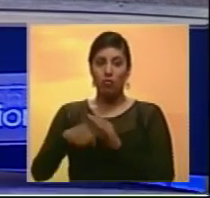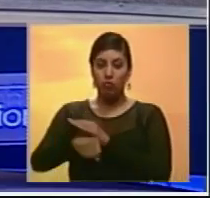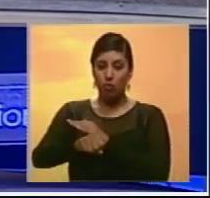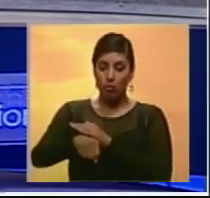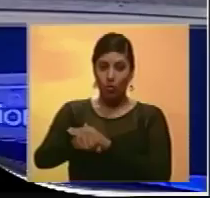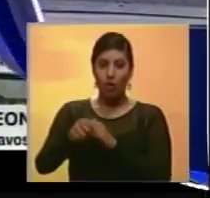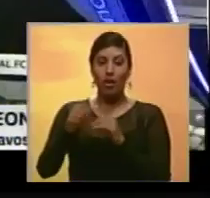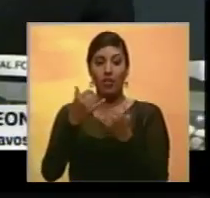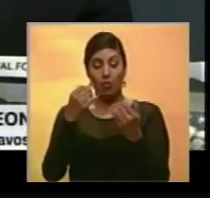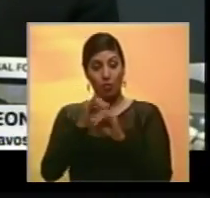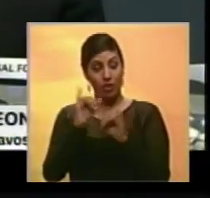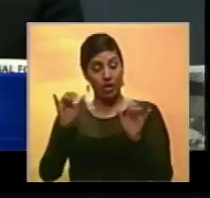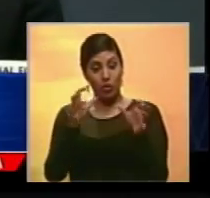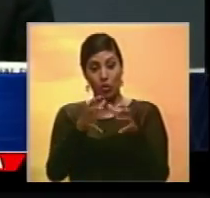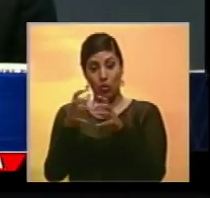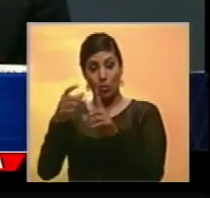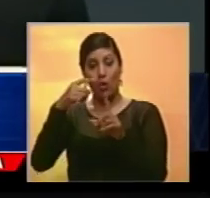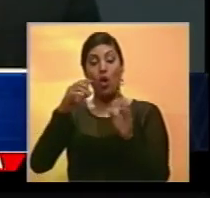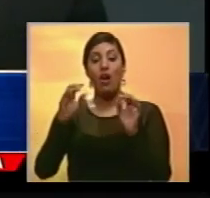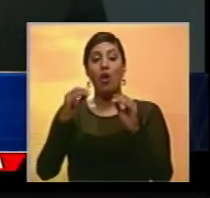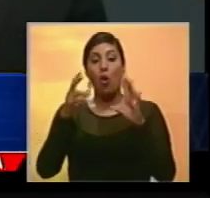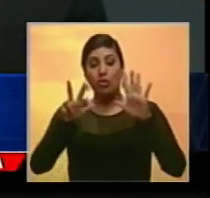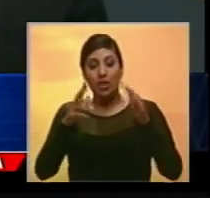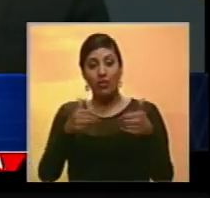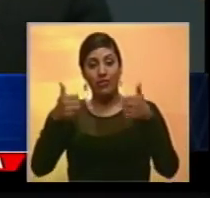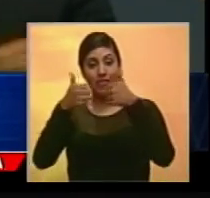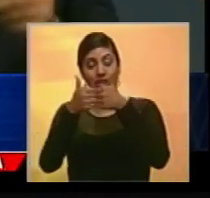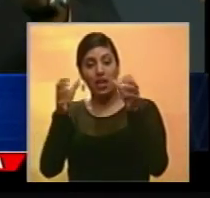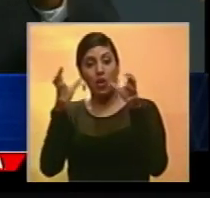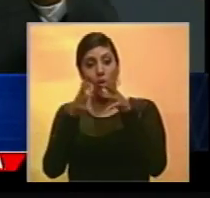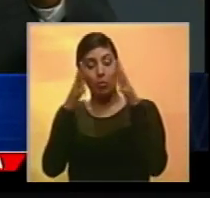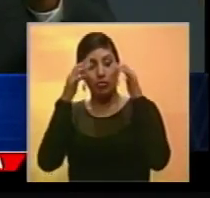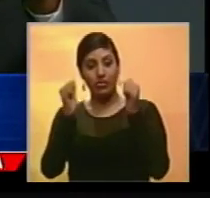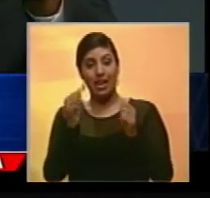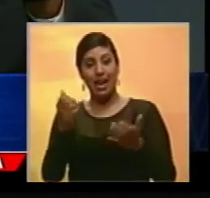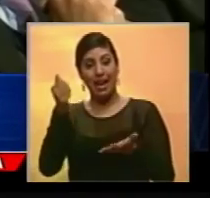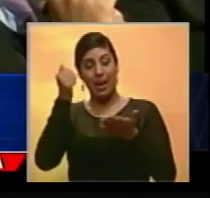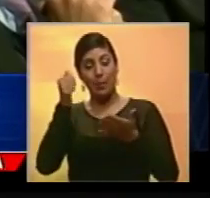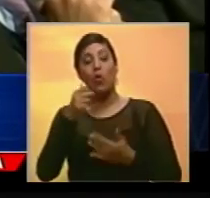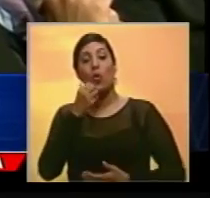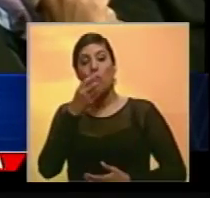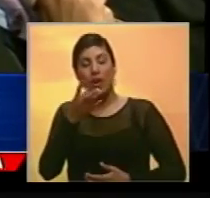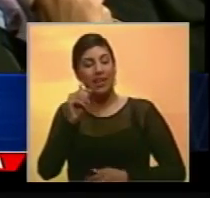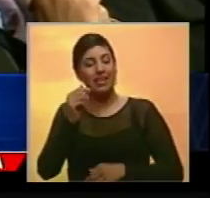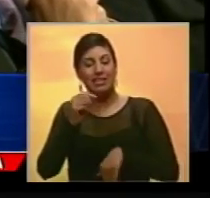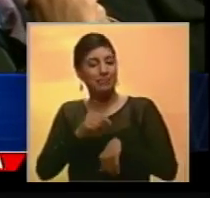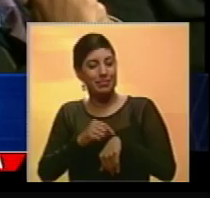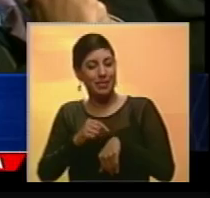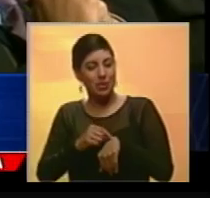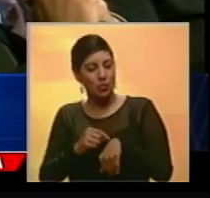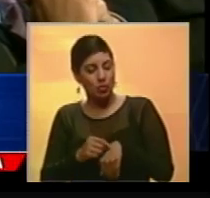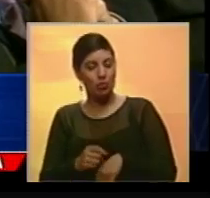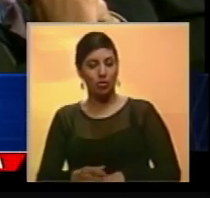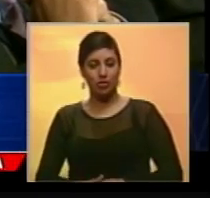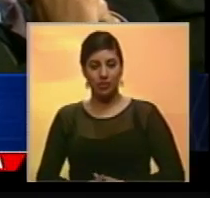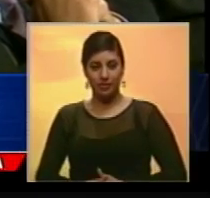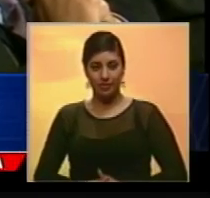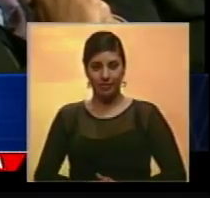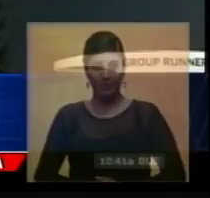fútbol. Bueno, definidos cruces de octavos de final de la Liga de Campeones. Los detalles en tan solo